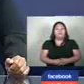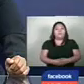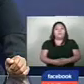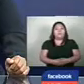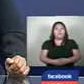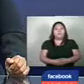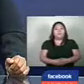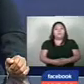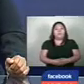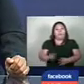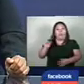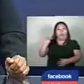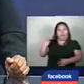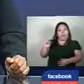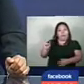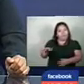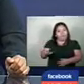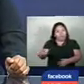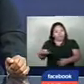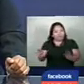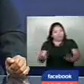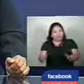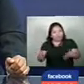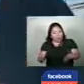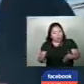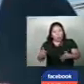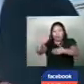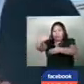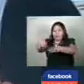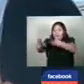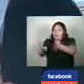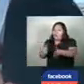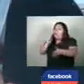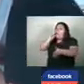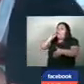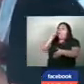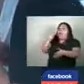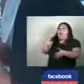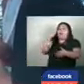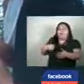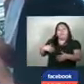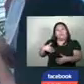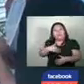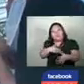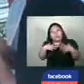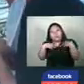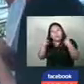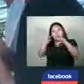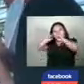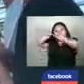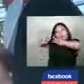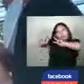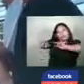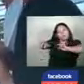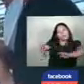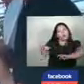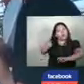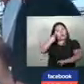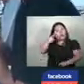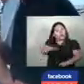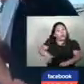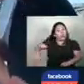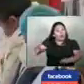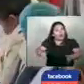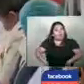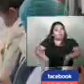Uno de los puntos donde hoy se trasladaron las cabinas móviles del equipo interdisciplinario de contención epidemiológica fue el Boulevard